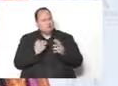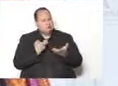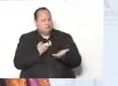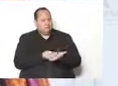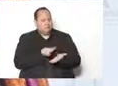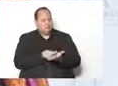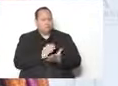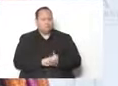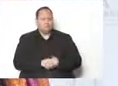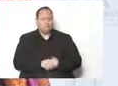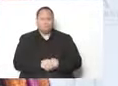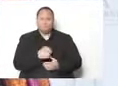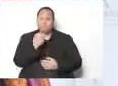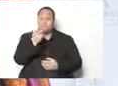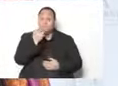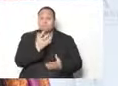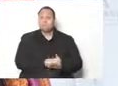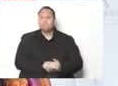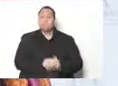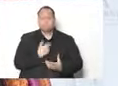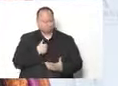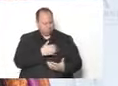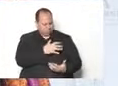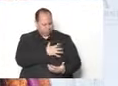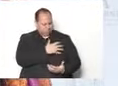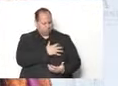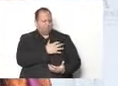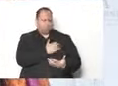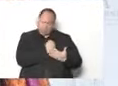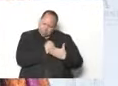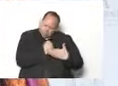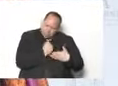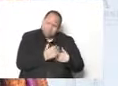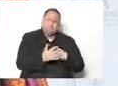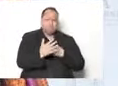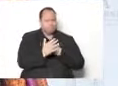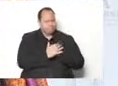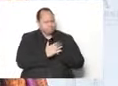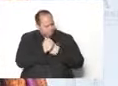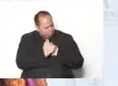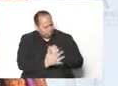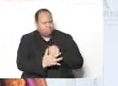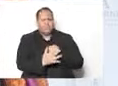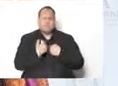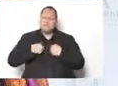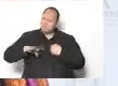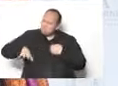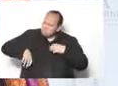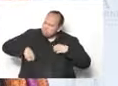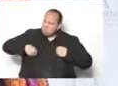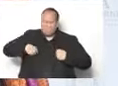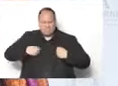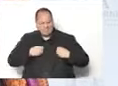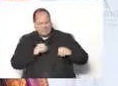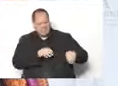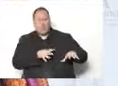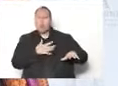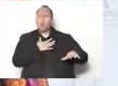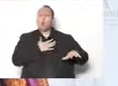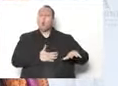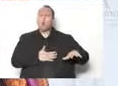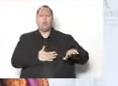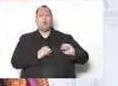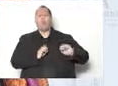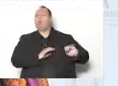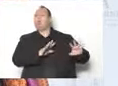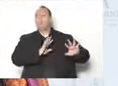Es por eso que, poniendo el corazón por delante, estuvimos trabajando muy duro para no permitir una injusticia para